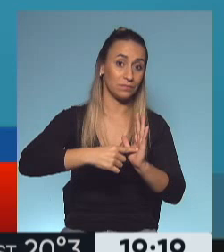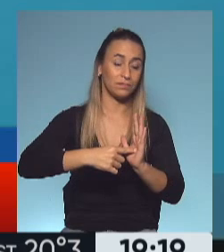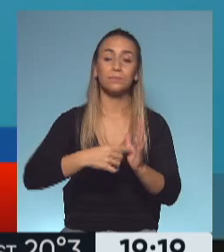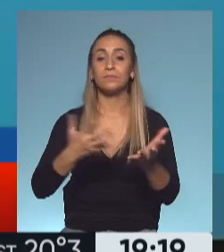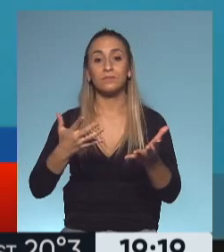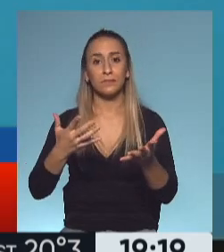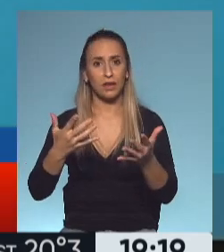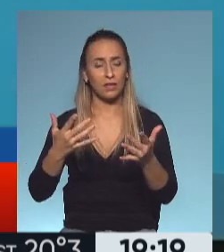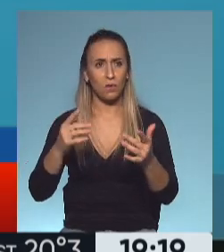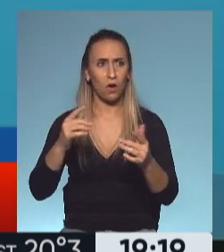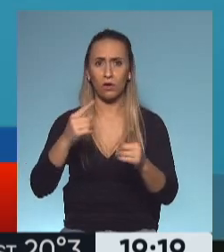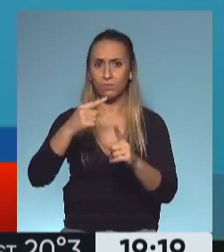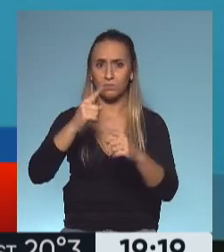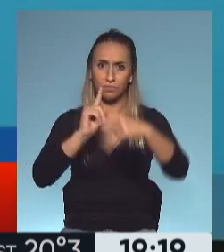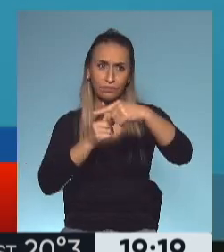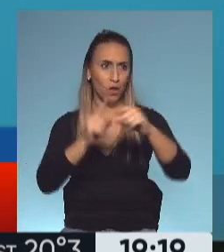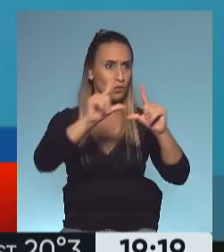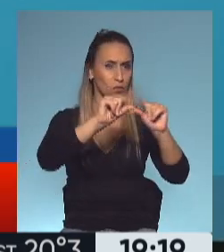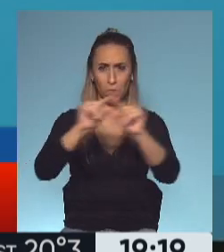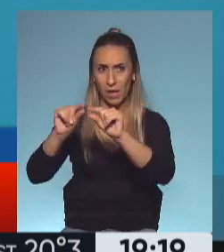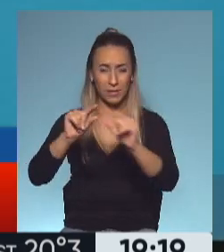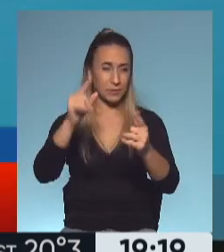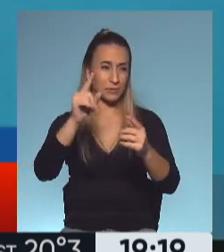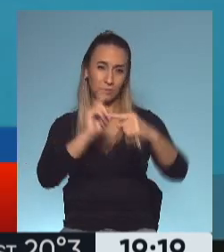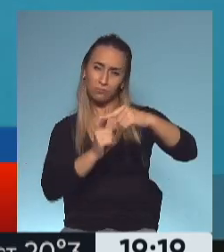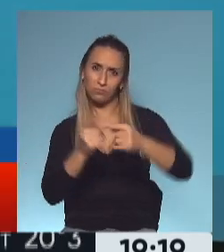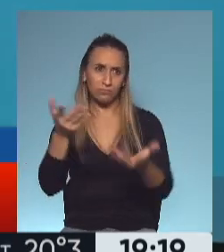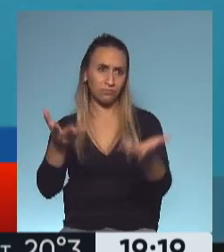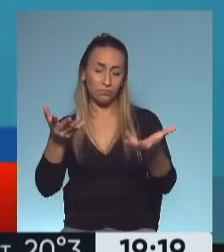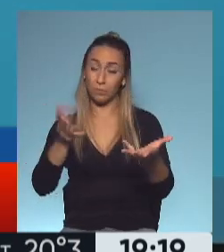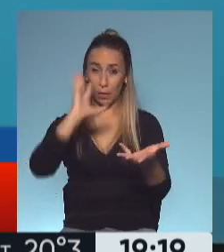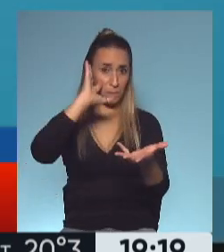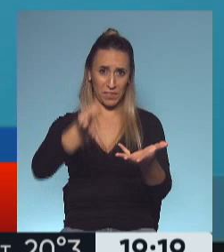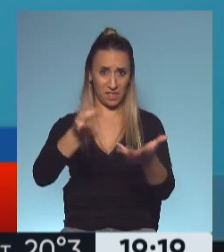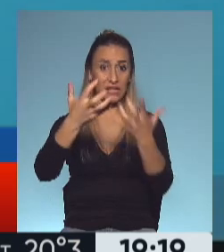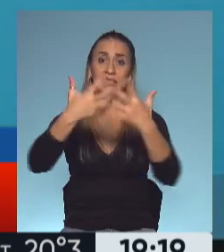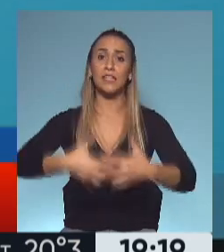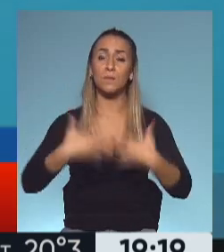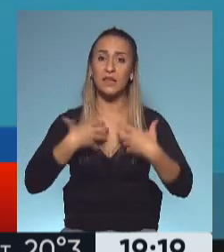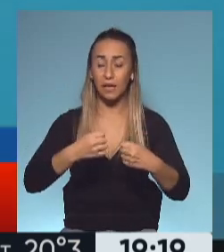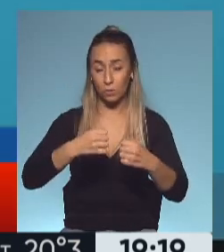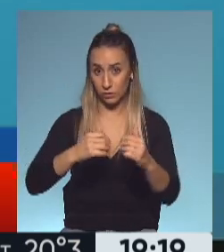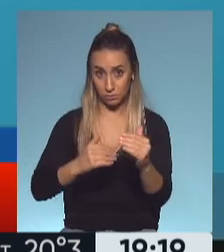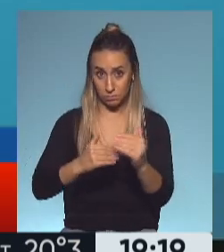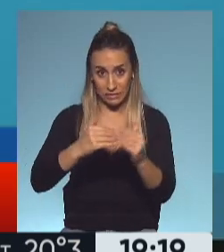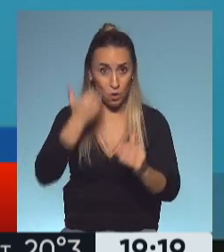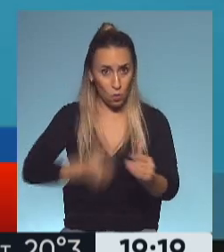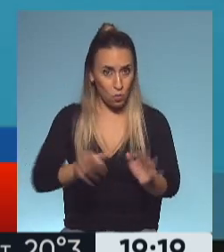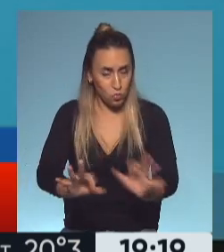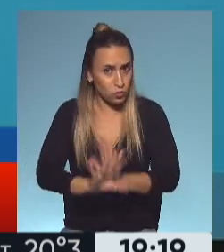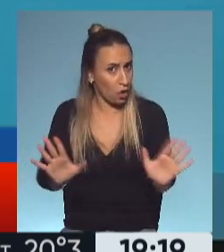Son niveles de absoluta saturación del sistema. El sistema está al límite, en la